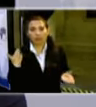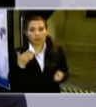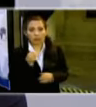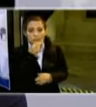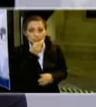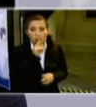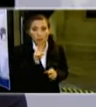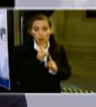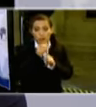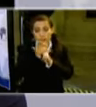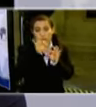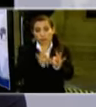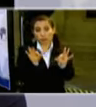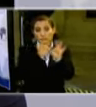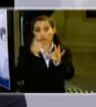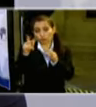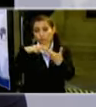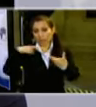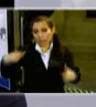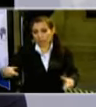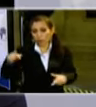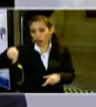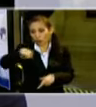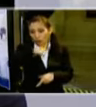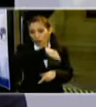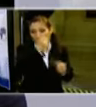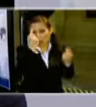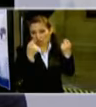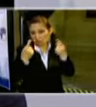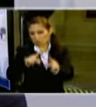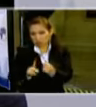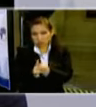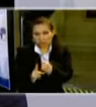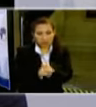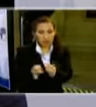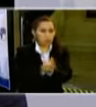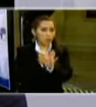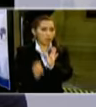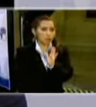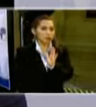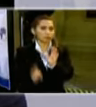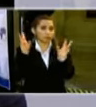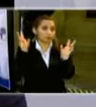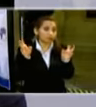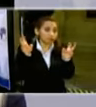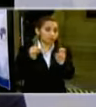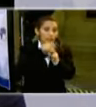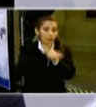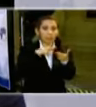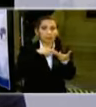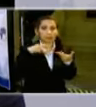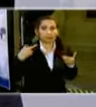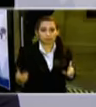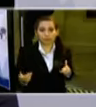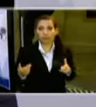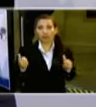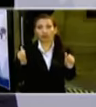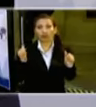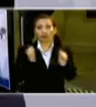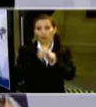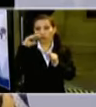momentos repercusiones importantes en sus relaciones con algunos estados, como fue el caso de la relación